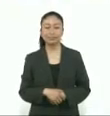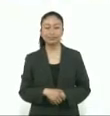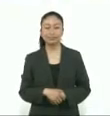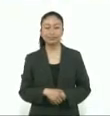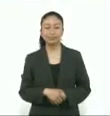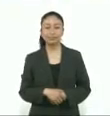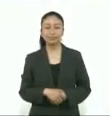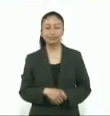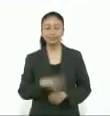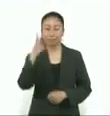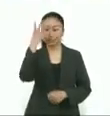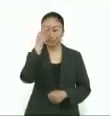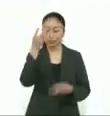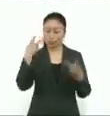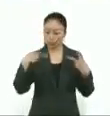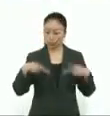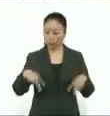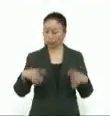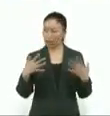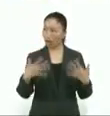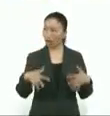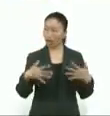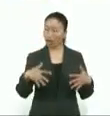¡Qué hermoso vestido!